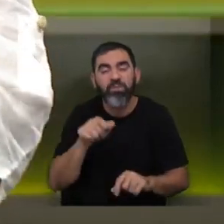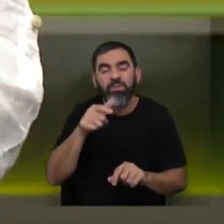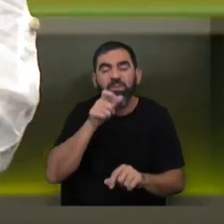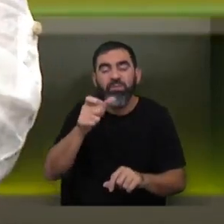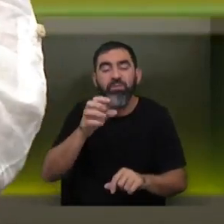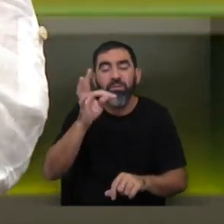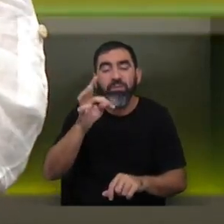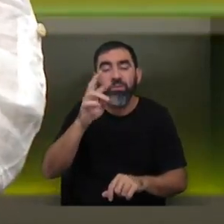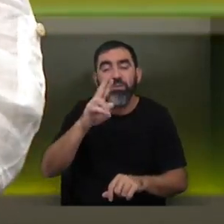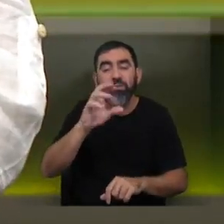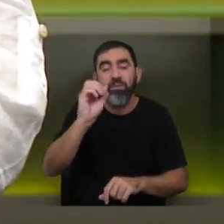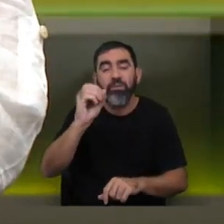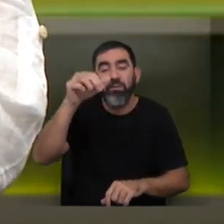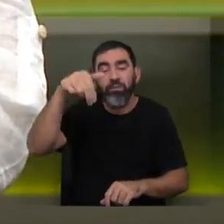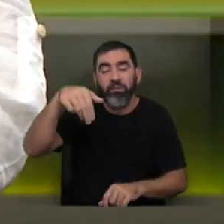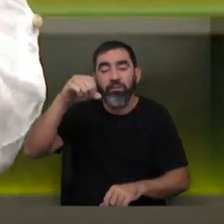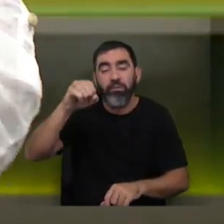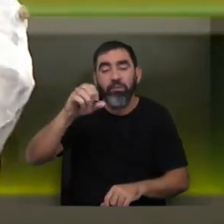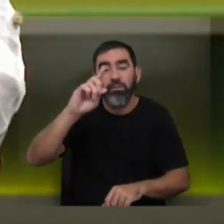cualquier